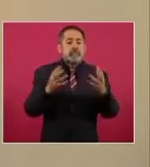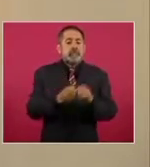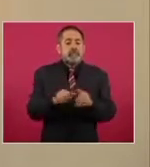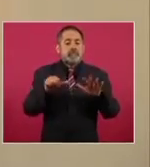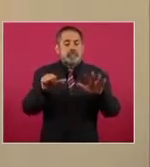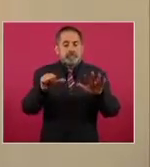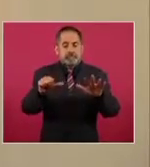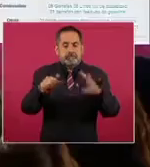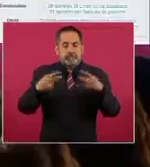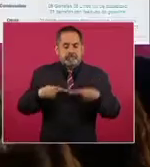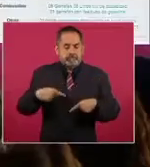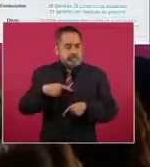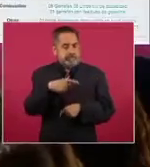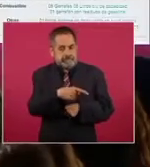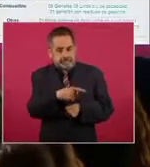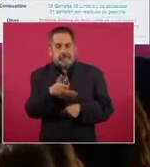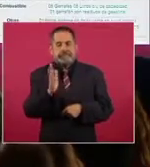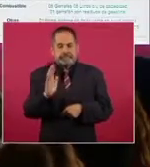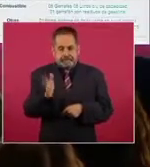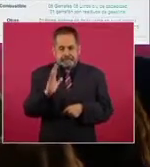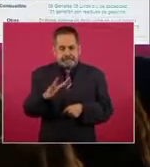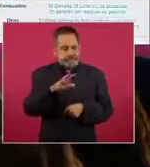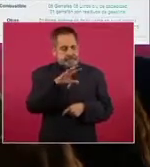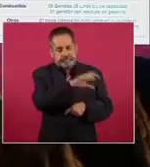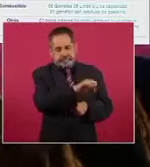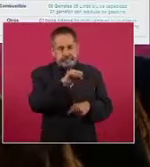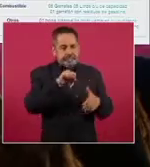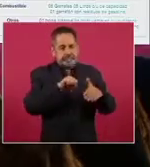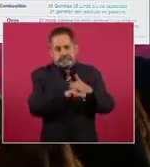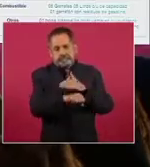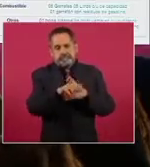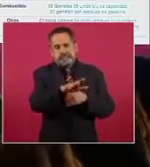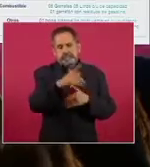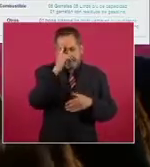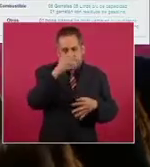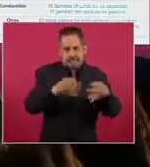personas quienes ya están a disposición del ministerio público correspondiente